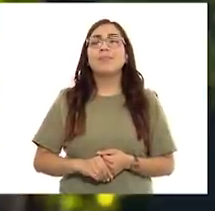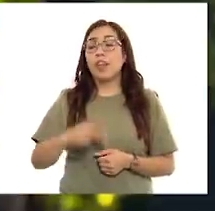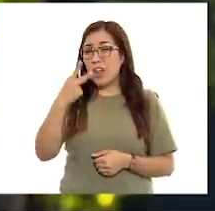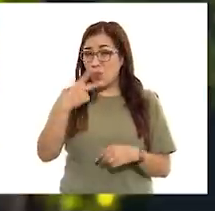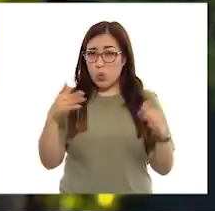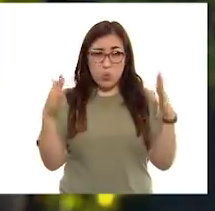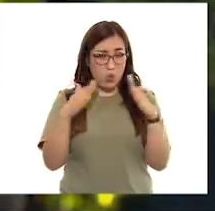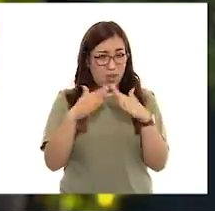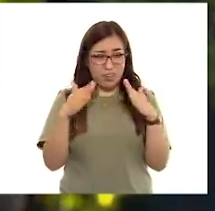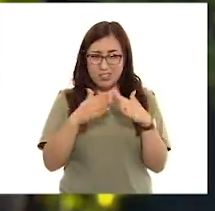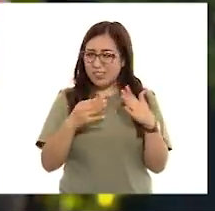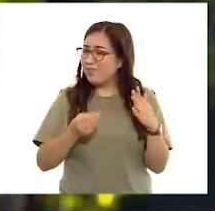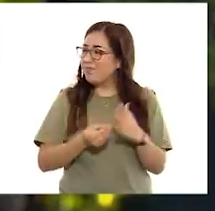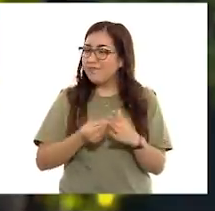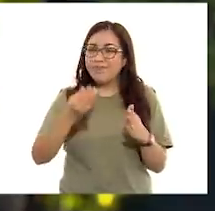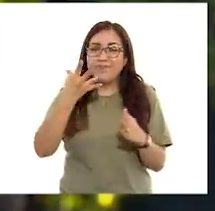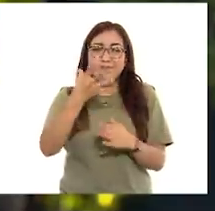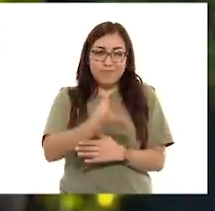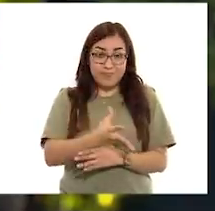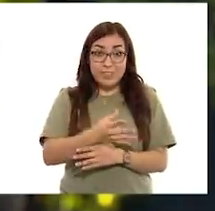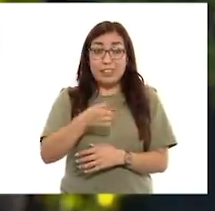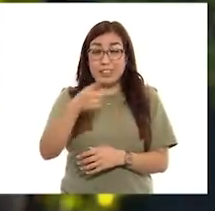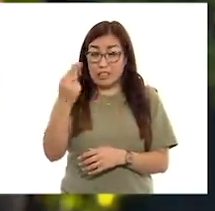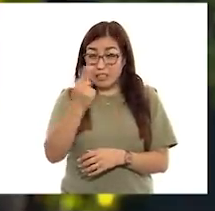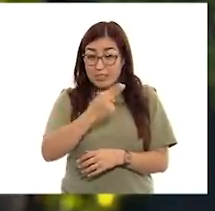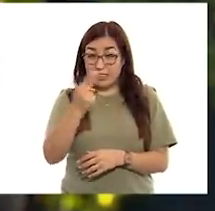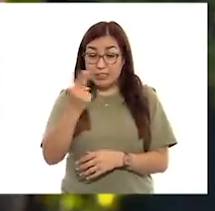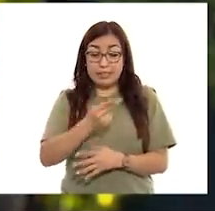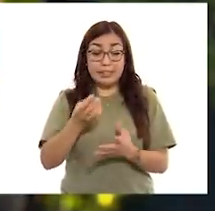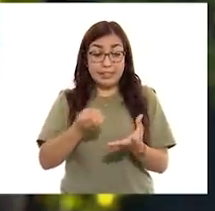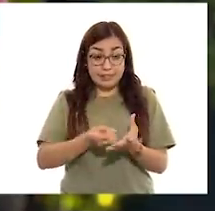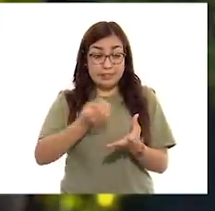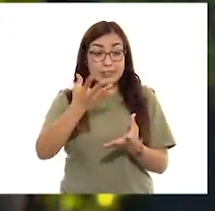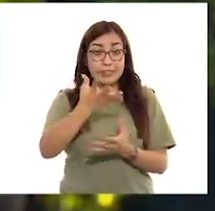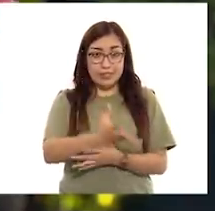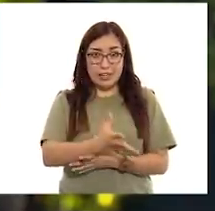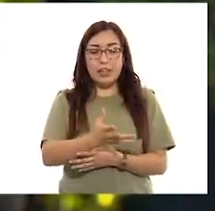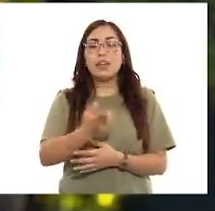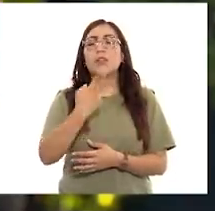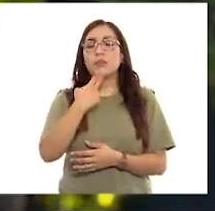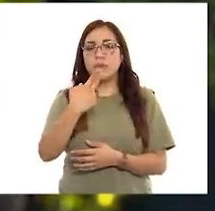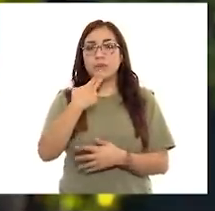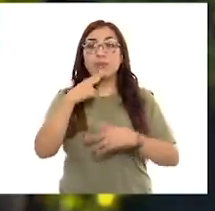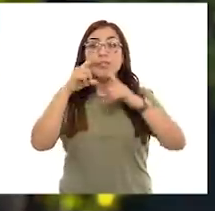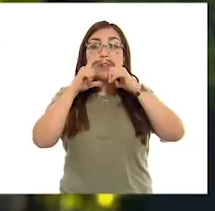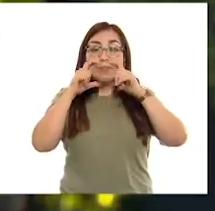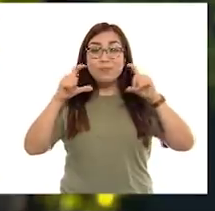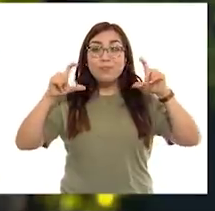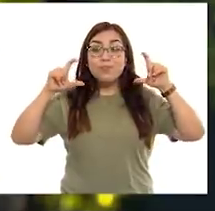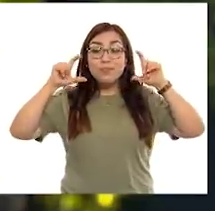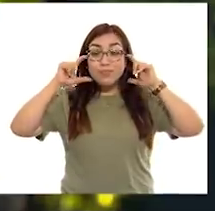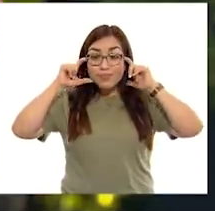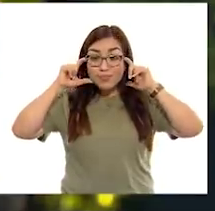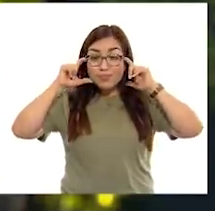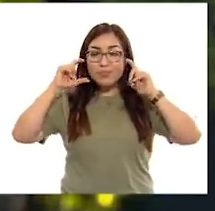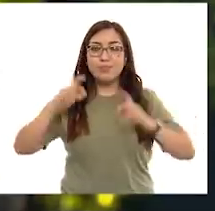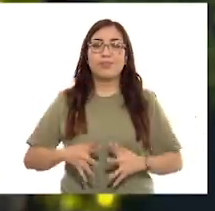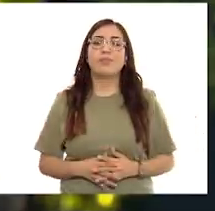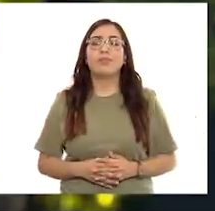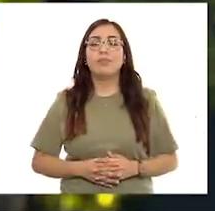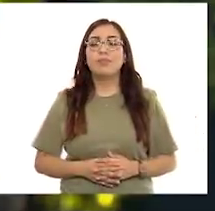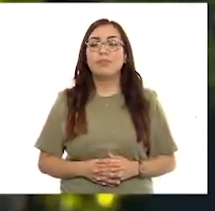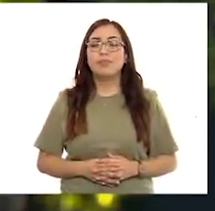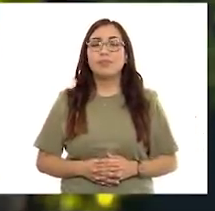no salir de casa a menos que sea muy necesario. Si lo haces, utiliza el